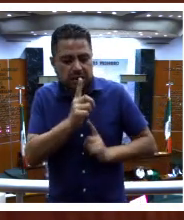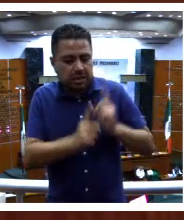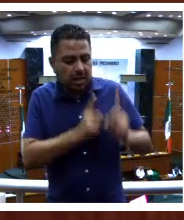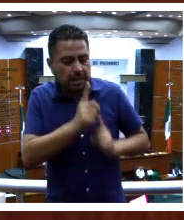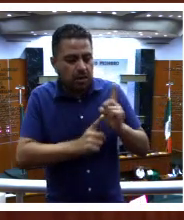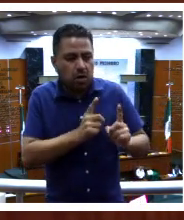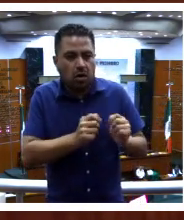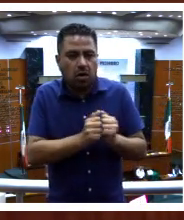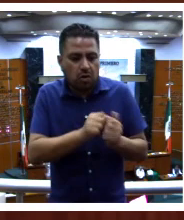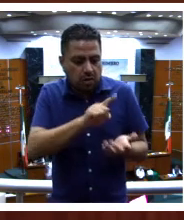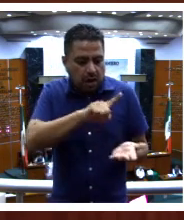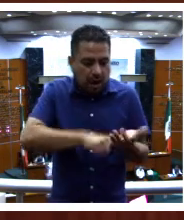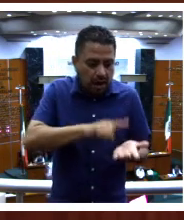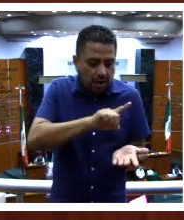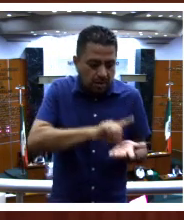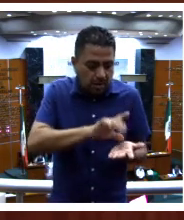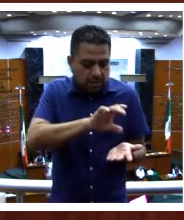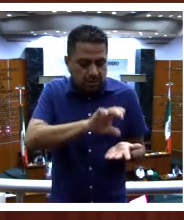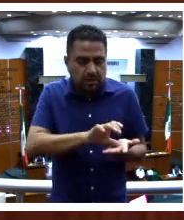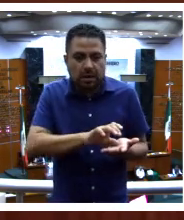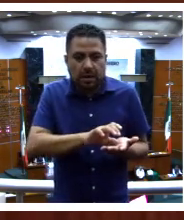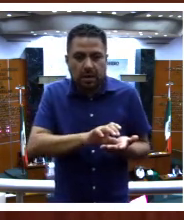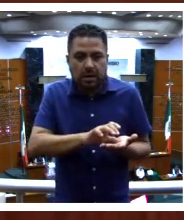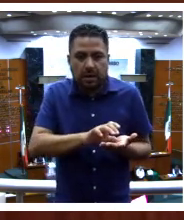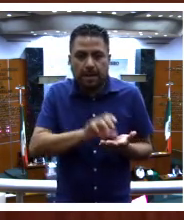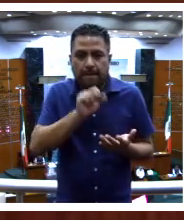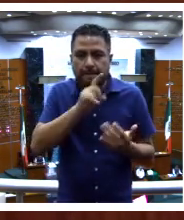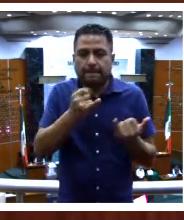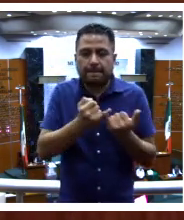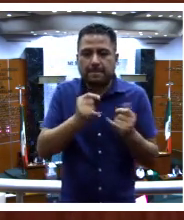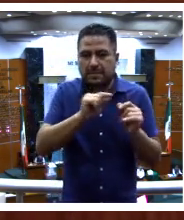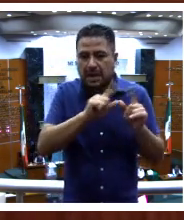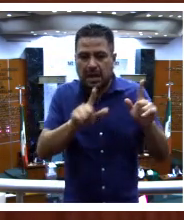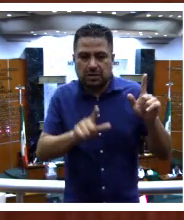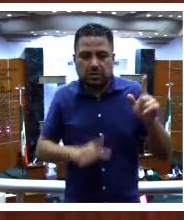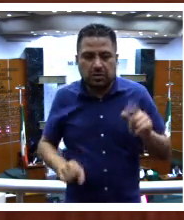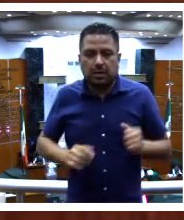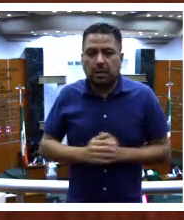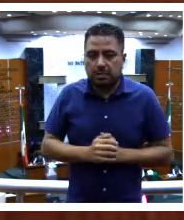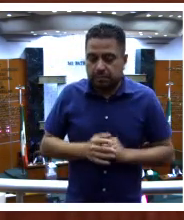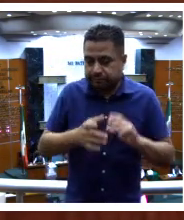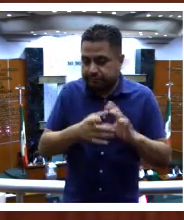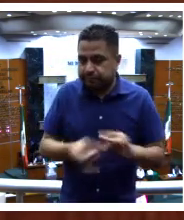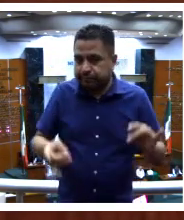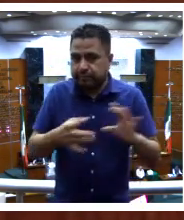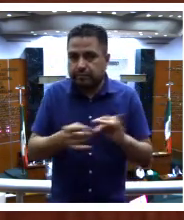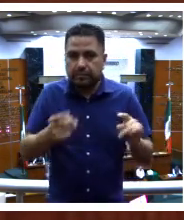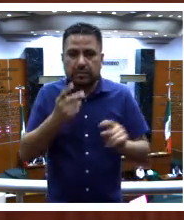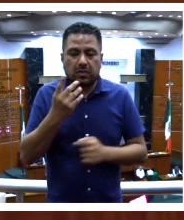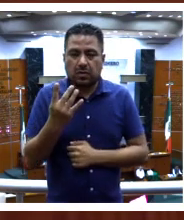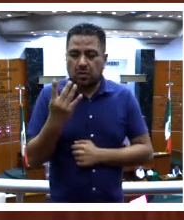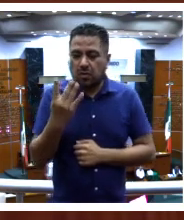deportistas con discapacidad y paranacionales. Cabe destacar que este